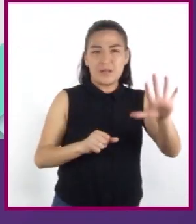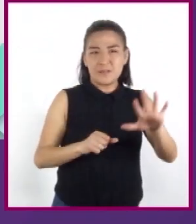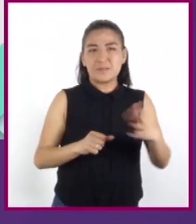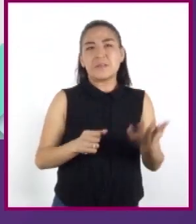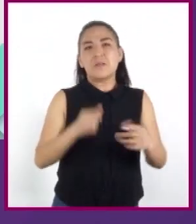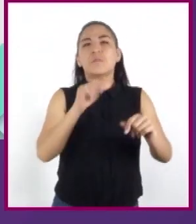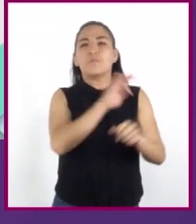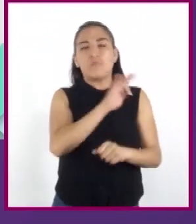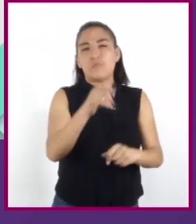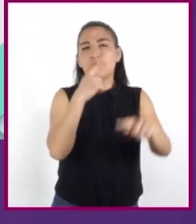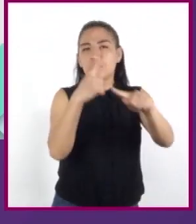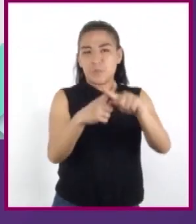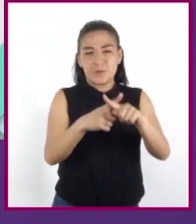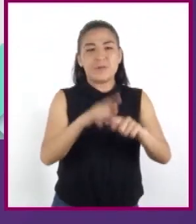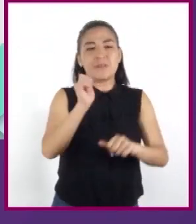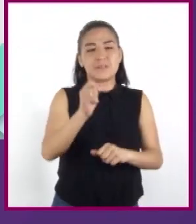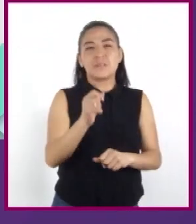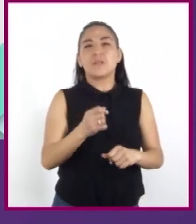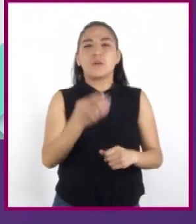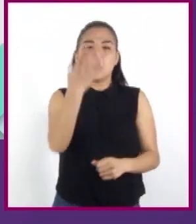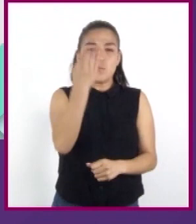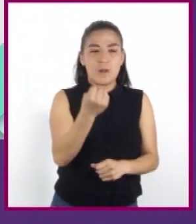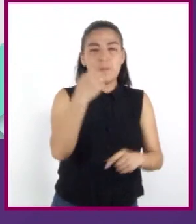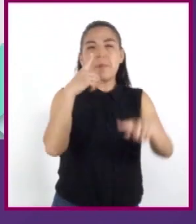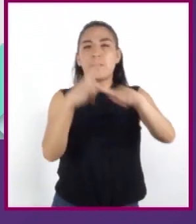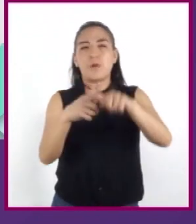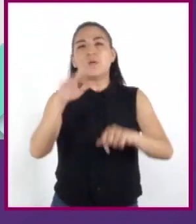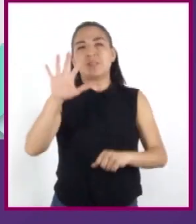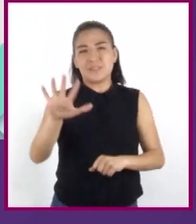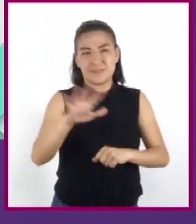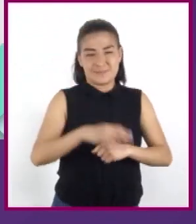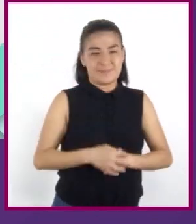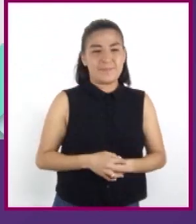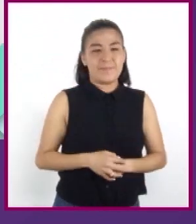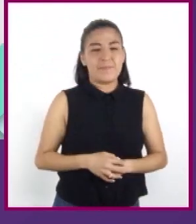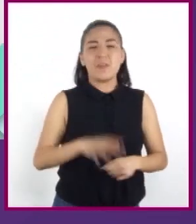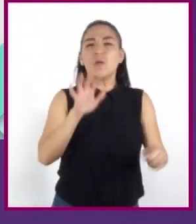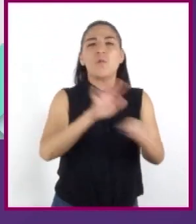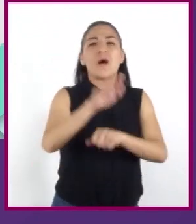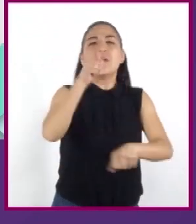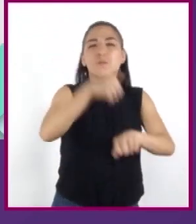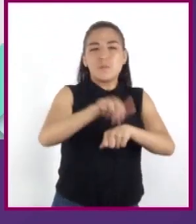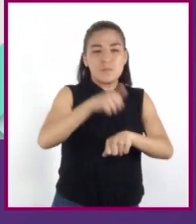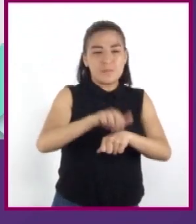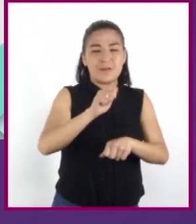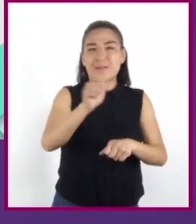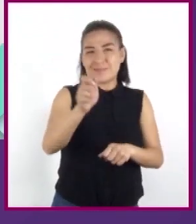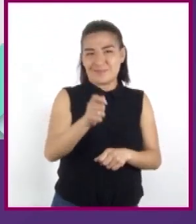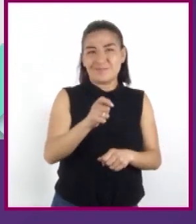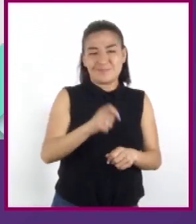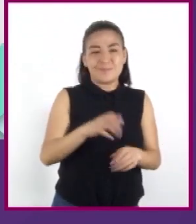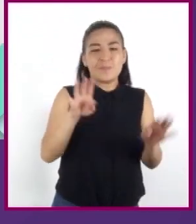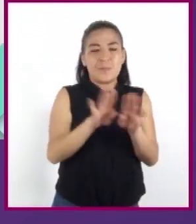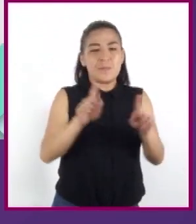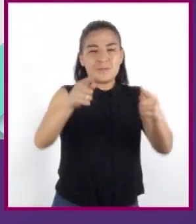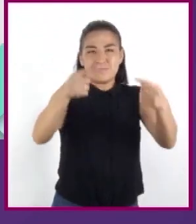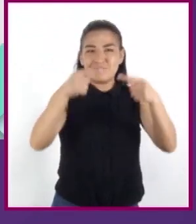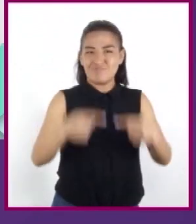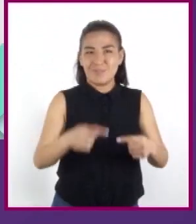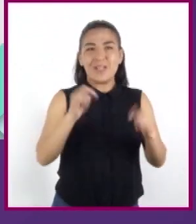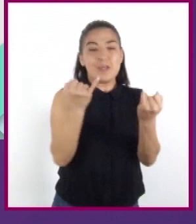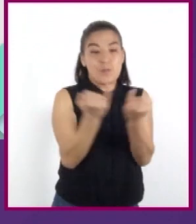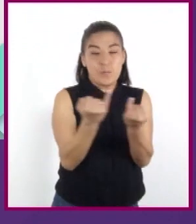puede ser factorizado como 9 por 5. La factorización de un número en sus factores primos, como el